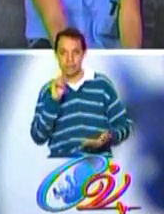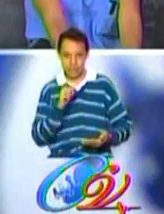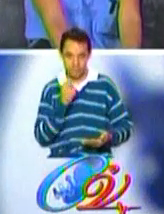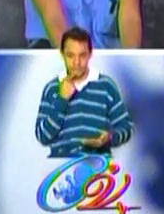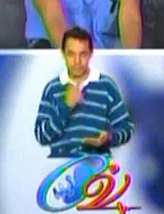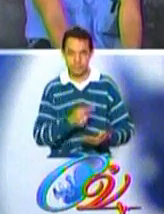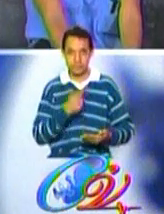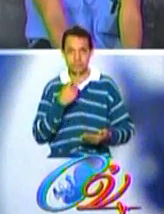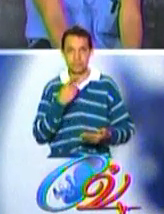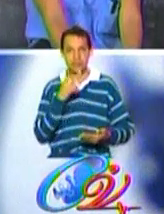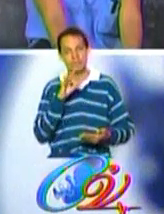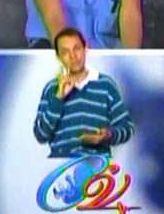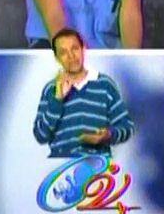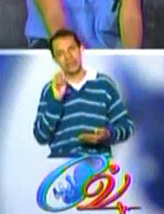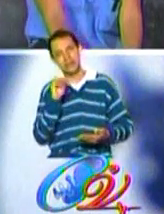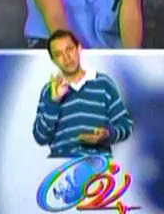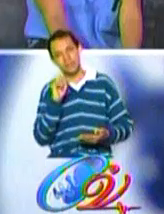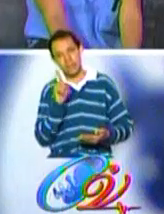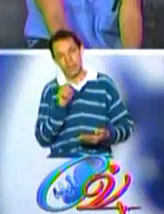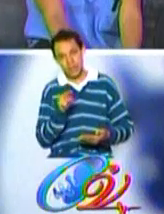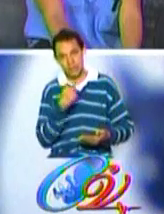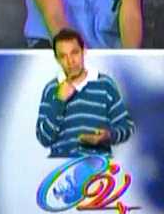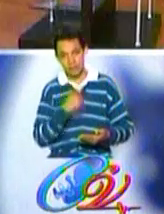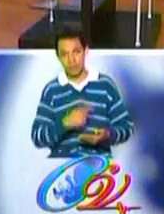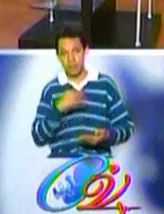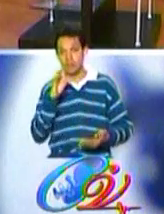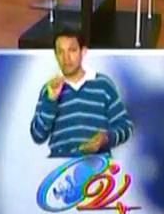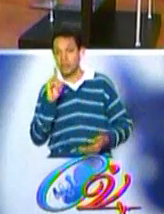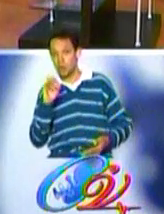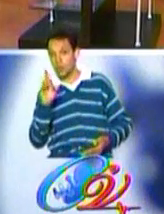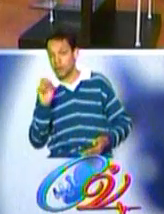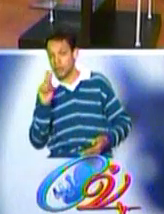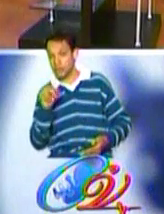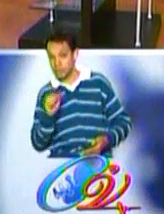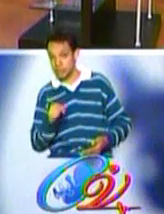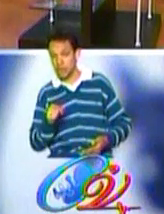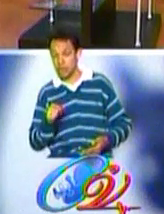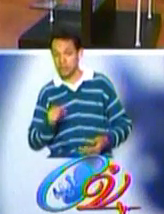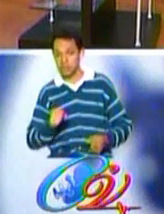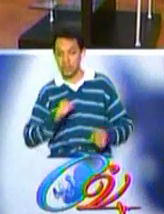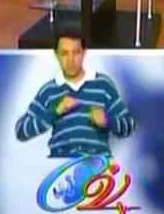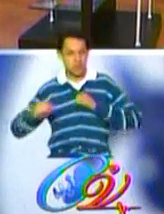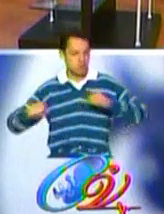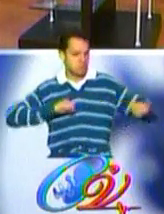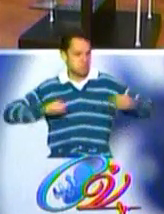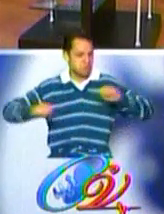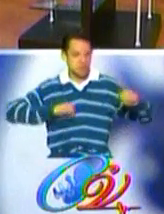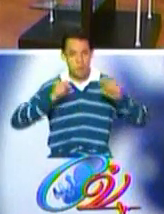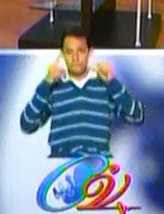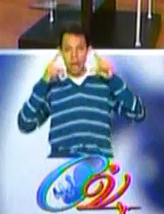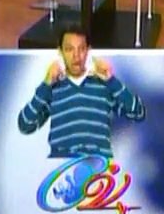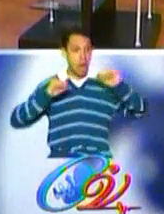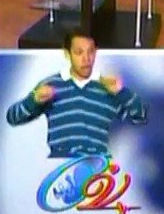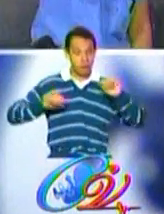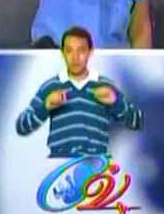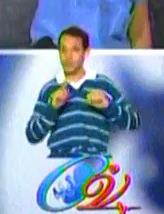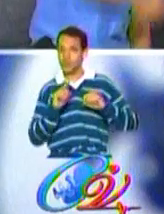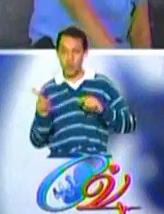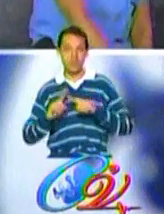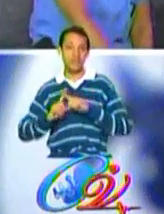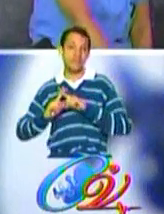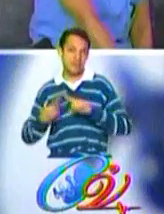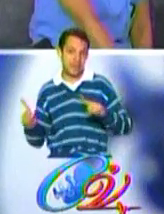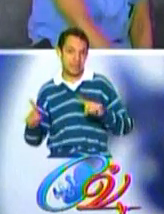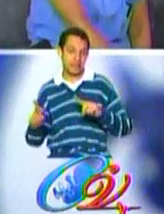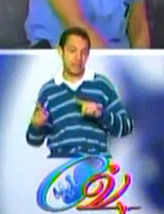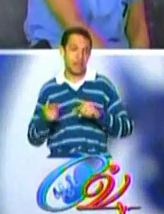vitamina. Sí. Pero no la taurina que tiene la bebida energizante, pues, otro tipo de taurina. No, es una, y acá están